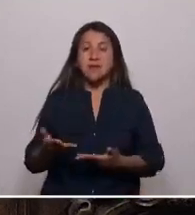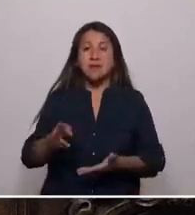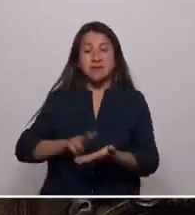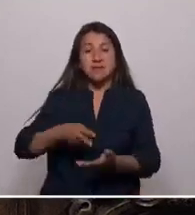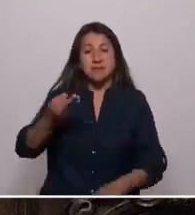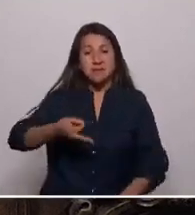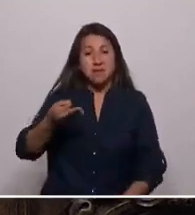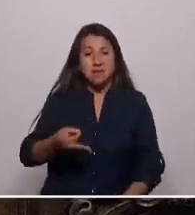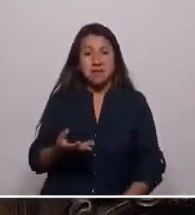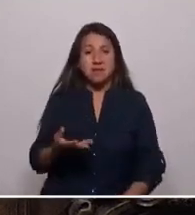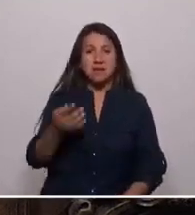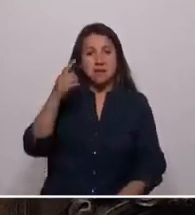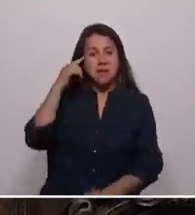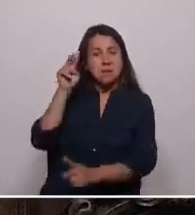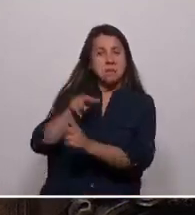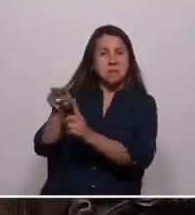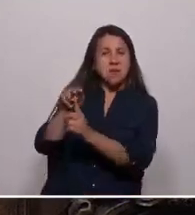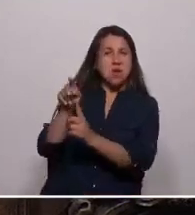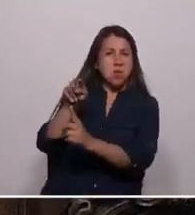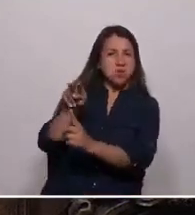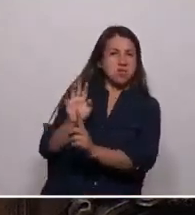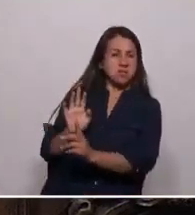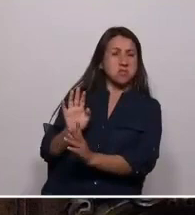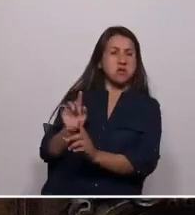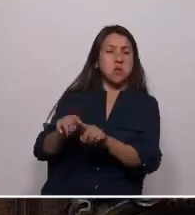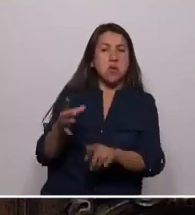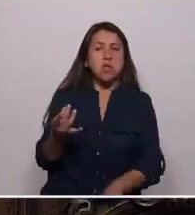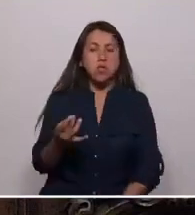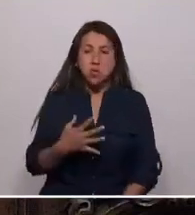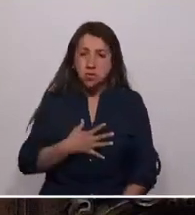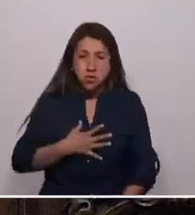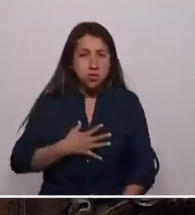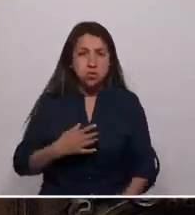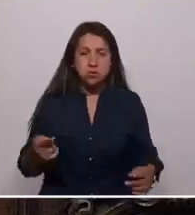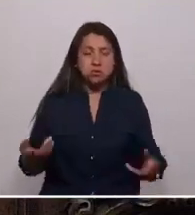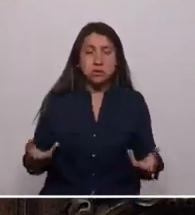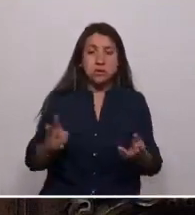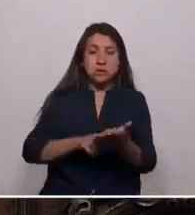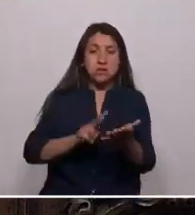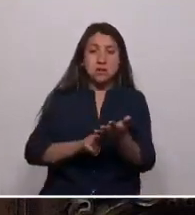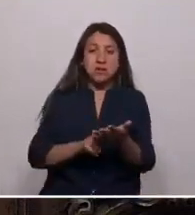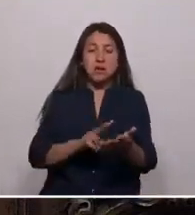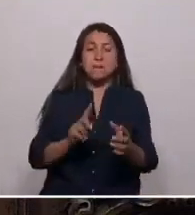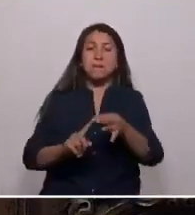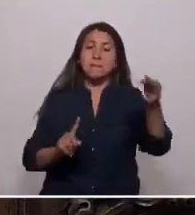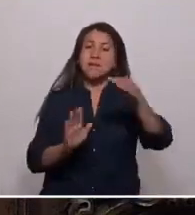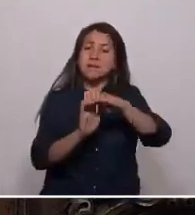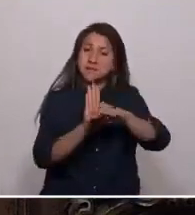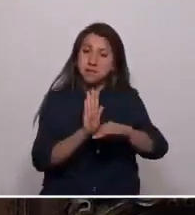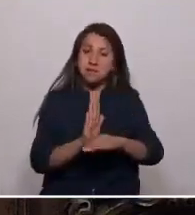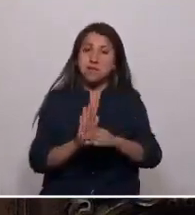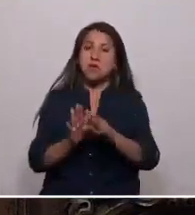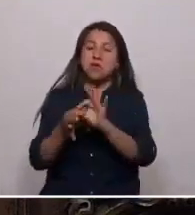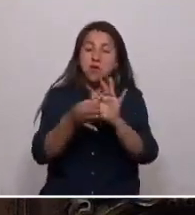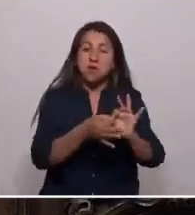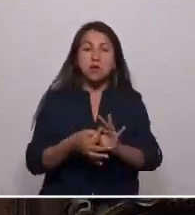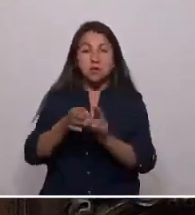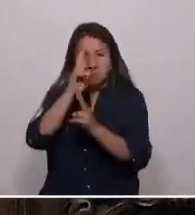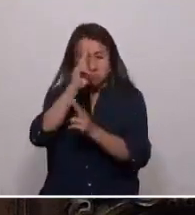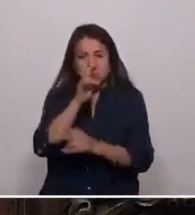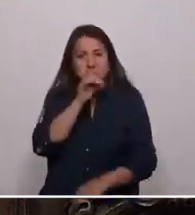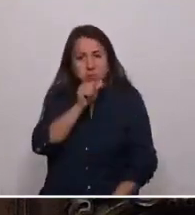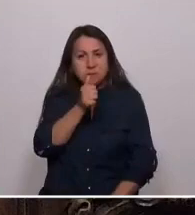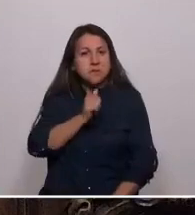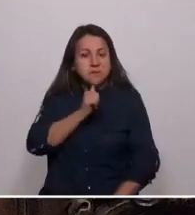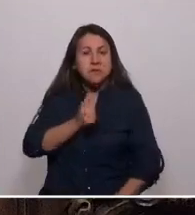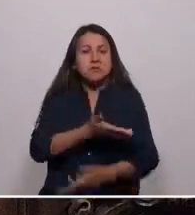un prejuicio de origen. Un dolor, una severa contracción que ataca los principios de pluralidad, tolerancia y respeto que ha